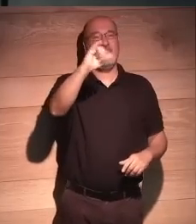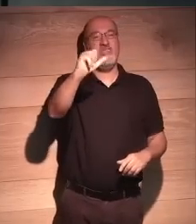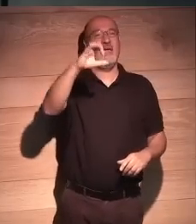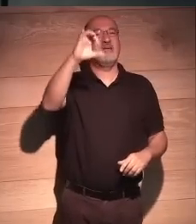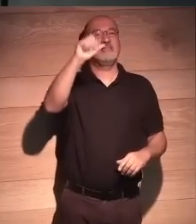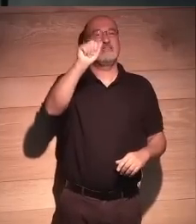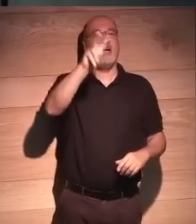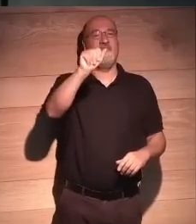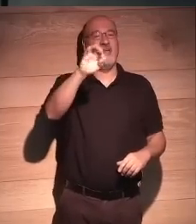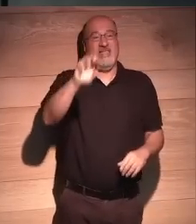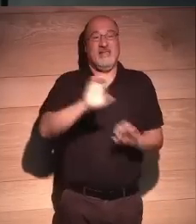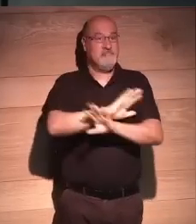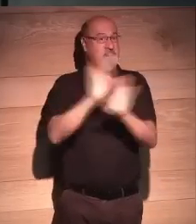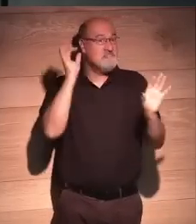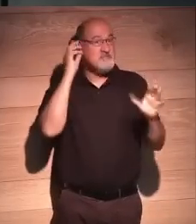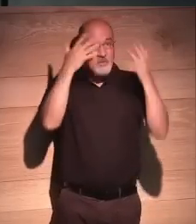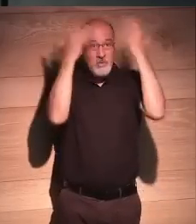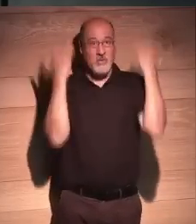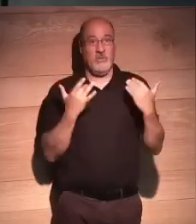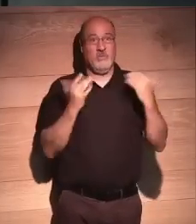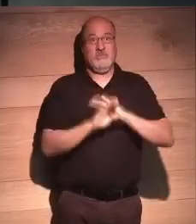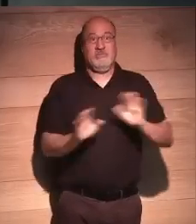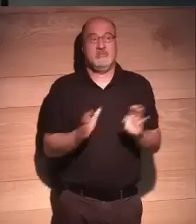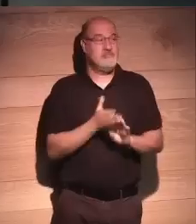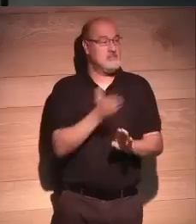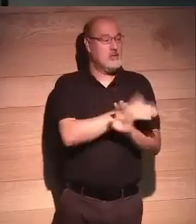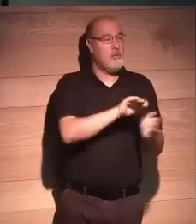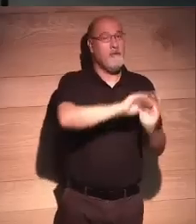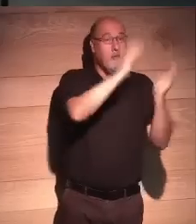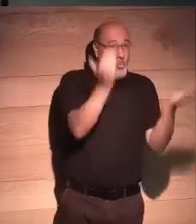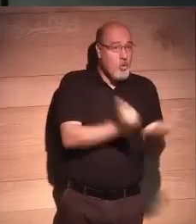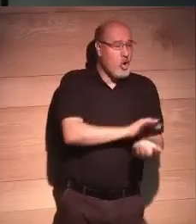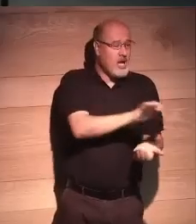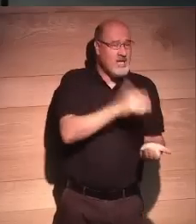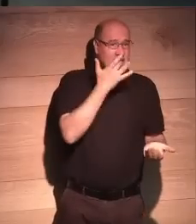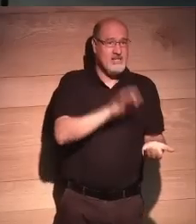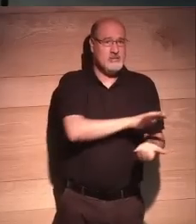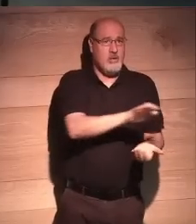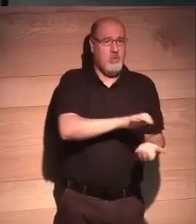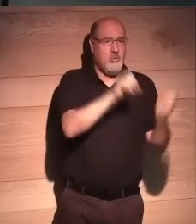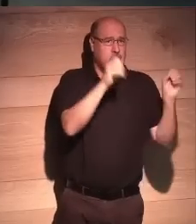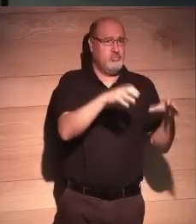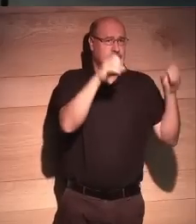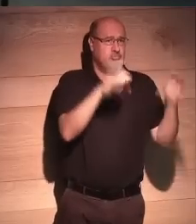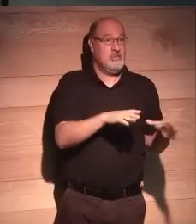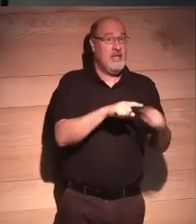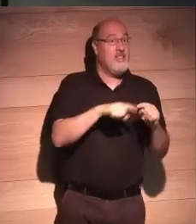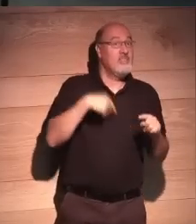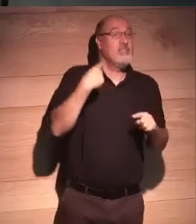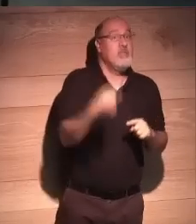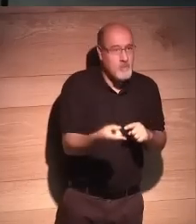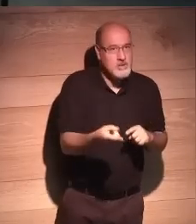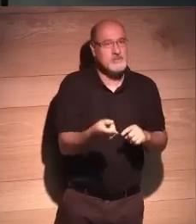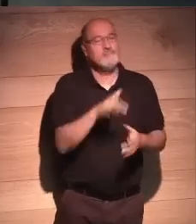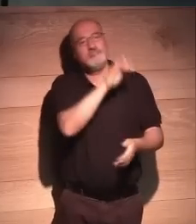El Porque drama. mucho decir, perdona, ¿Y mucho se decir atreve lo a de la decirlo? bola de cristal, Eso. mucho decir lo de la bola de cristal, pero no olvidemos que después de la bola de cristal